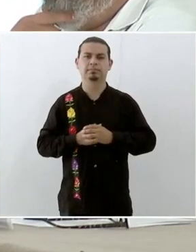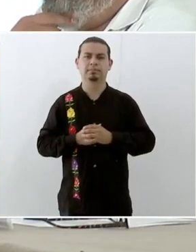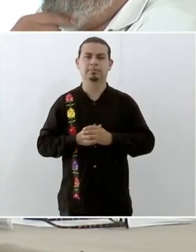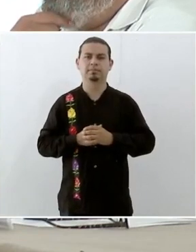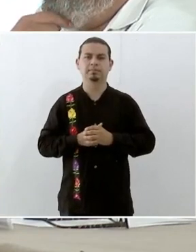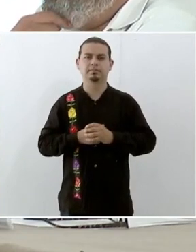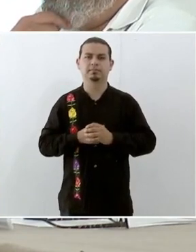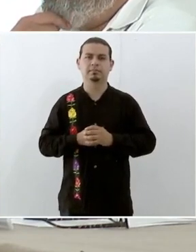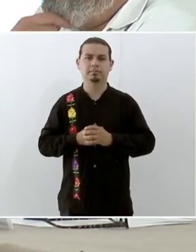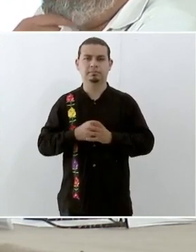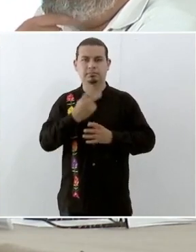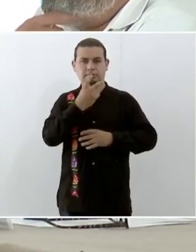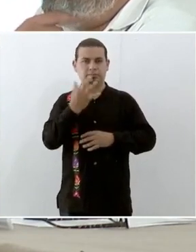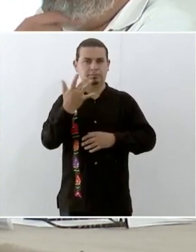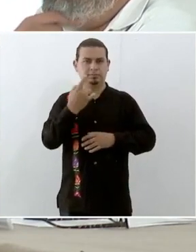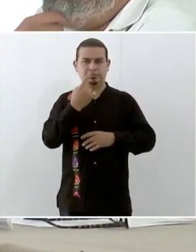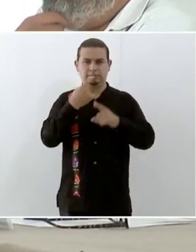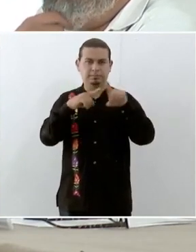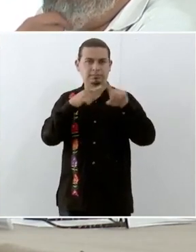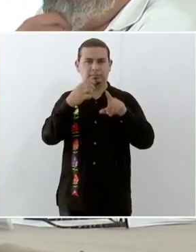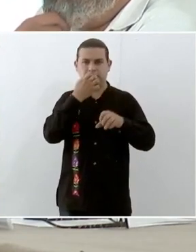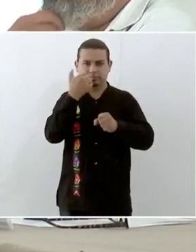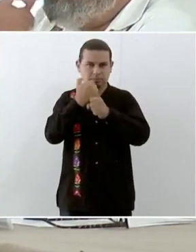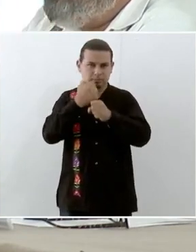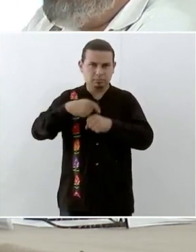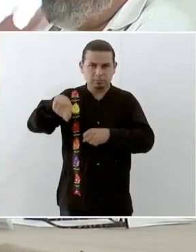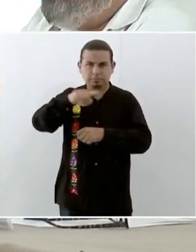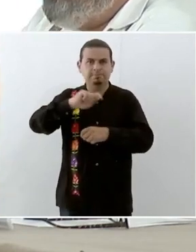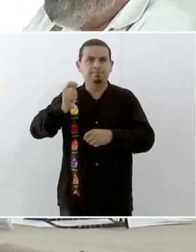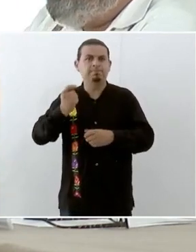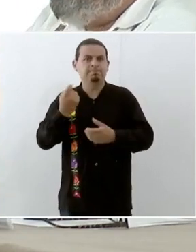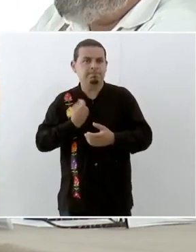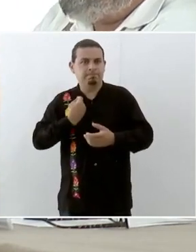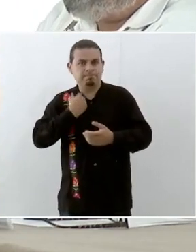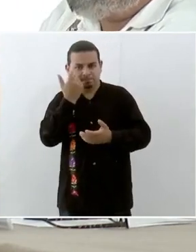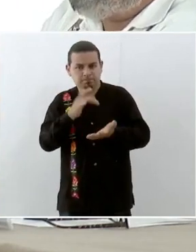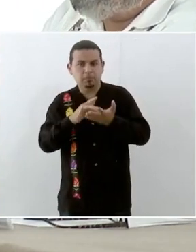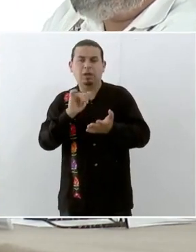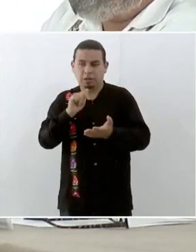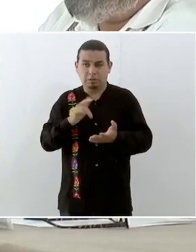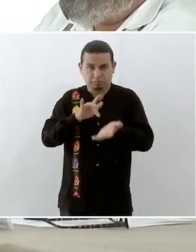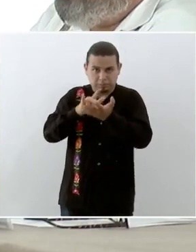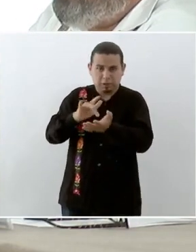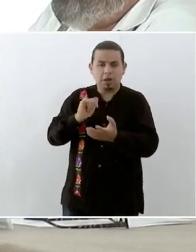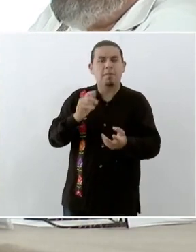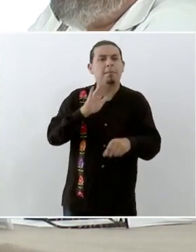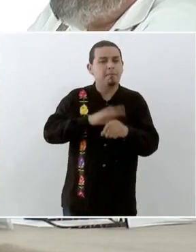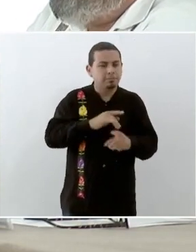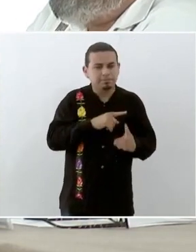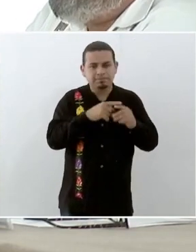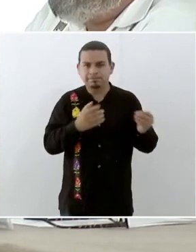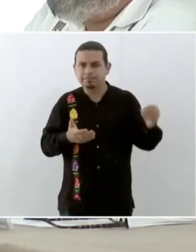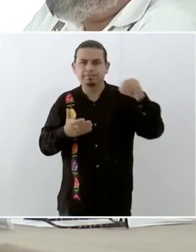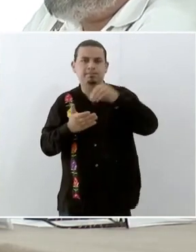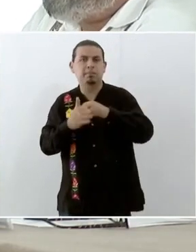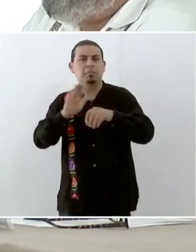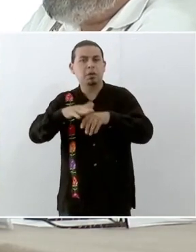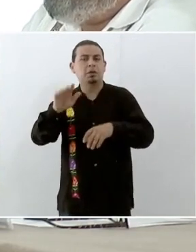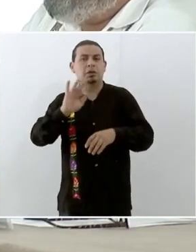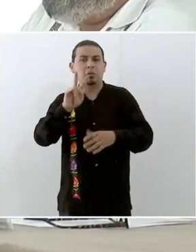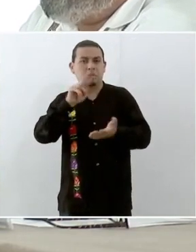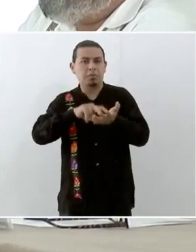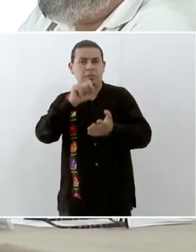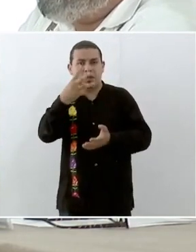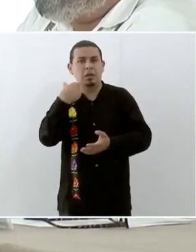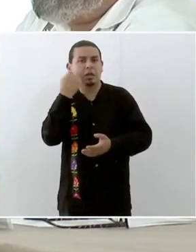esas 250 escuelas ubicadas en estos 31 municipios adicional esas mismas escuelas van a volver a recibir apoyo en el 2023